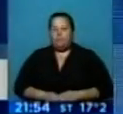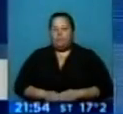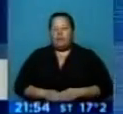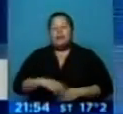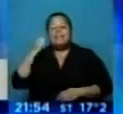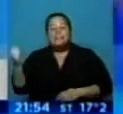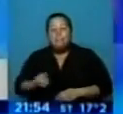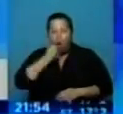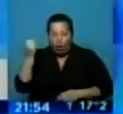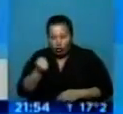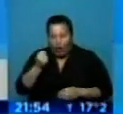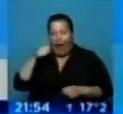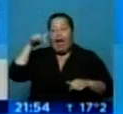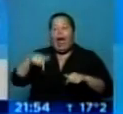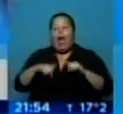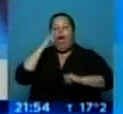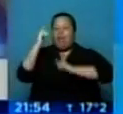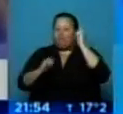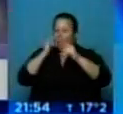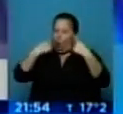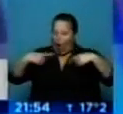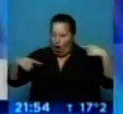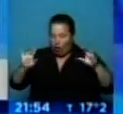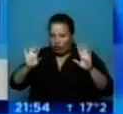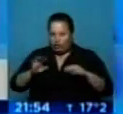Pero es importante compartir algunas reflexiones.